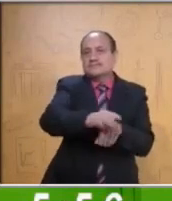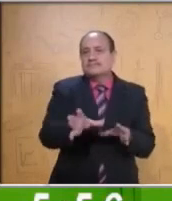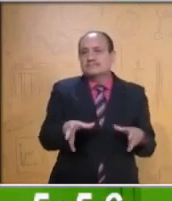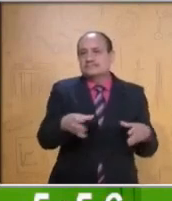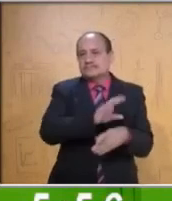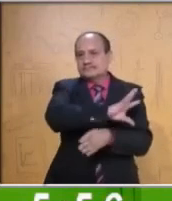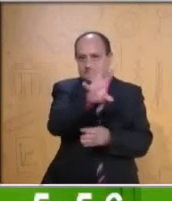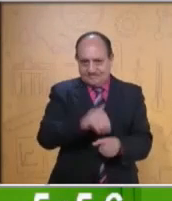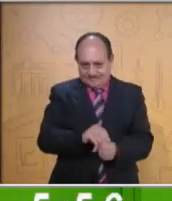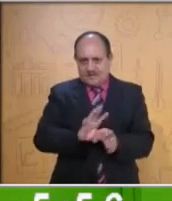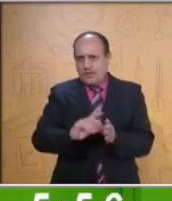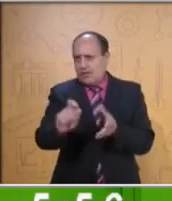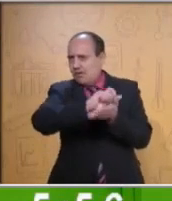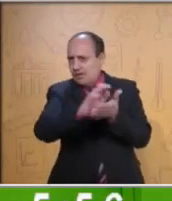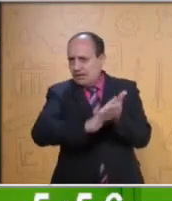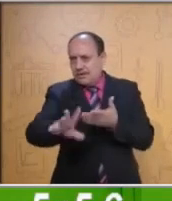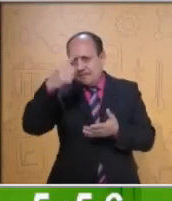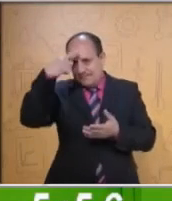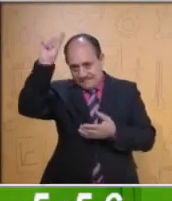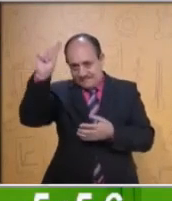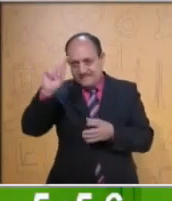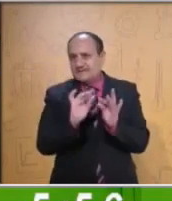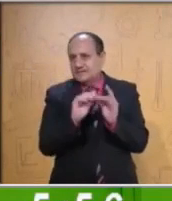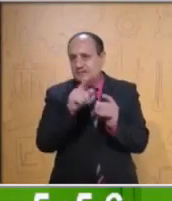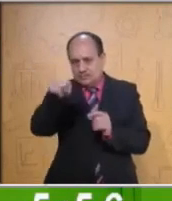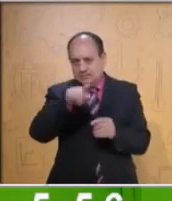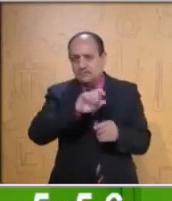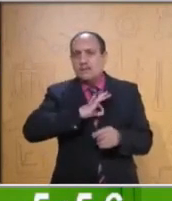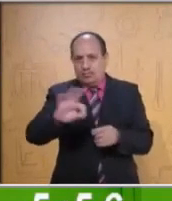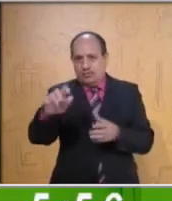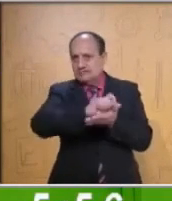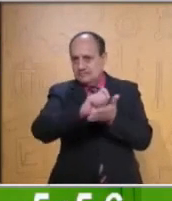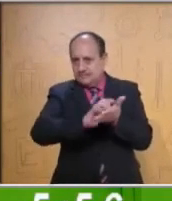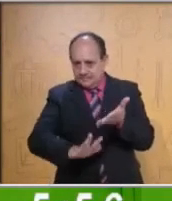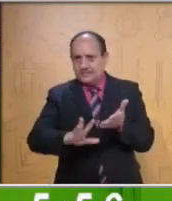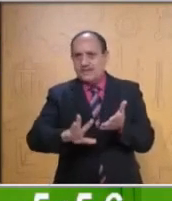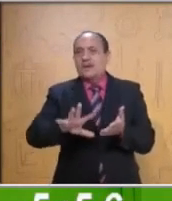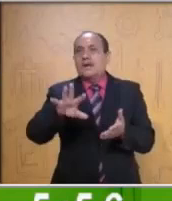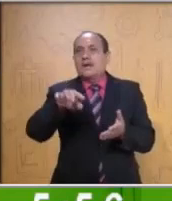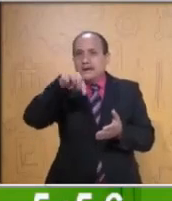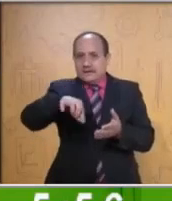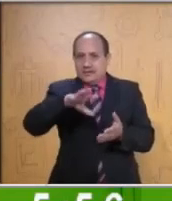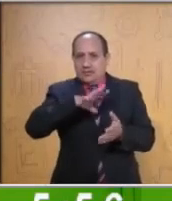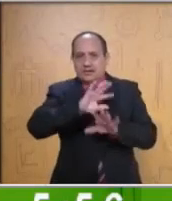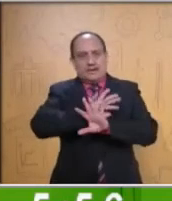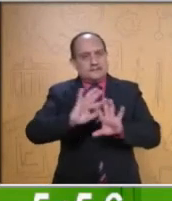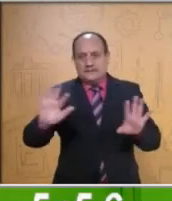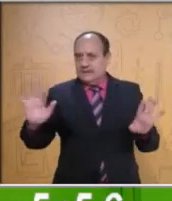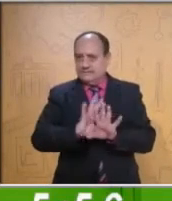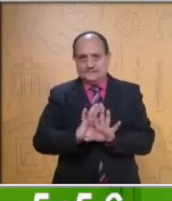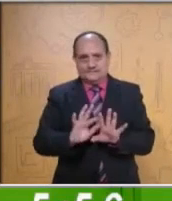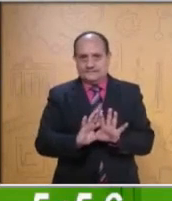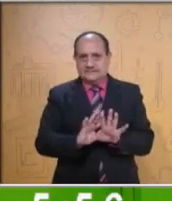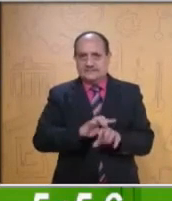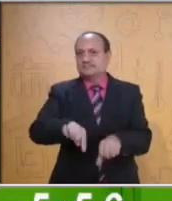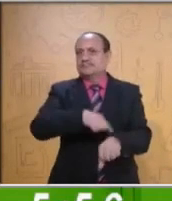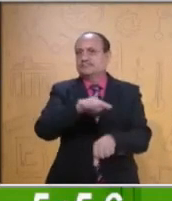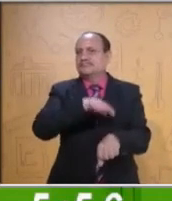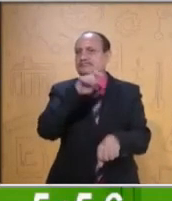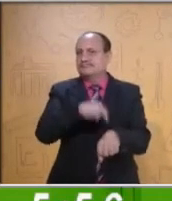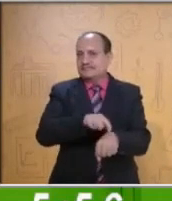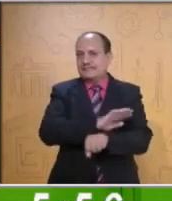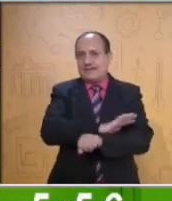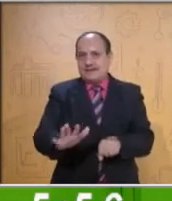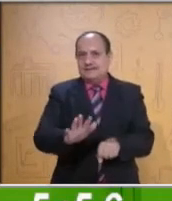los voy a poner más sencillo para que ustedes lo puedan manejar. Aquí, probablemente el día de hoy ya no alcancemos a realizarlo,